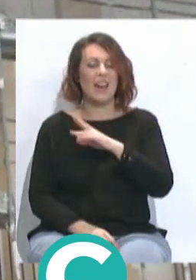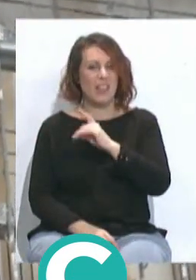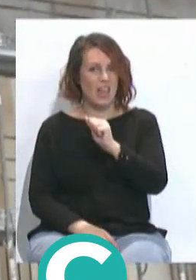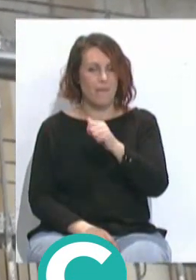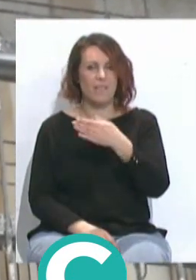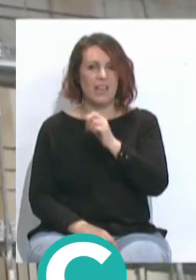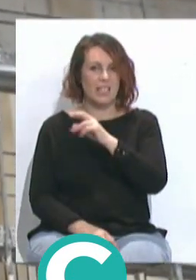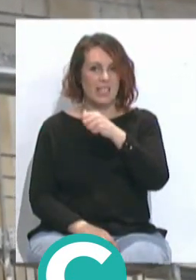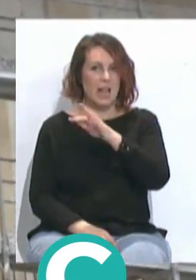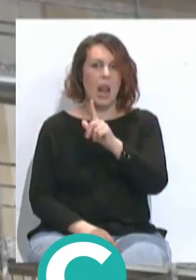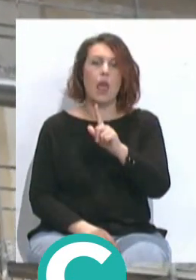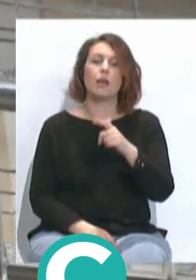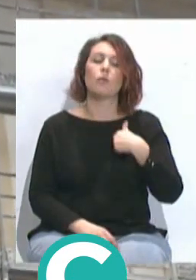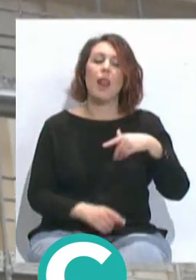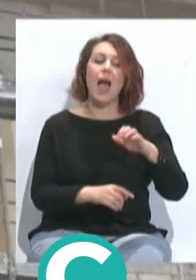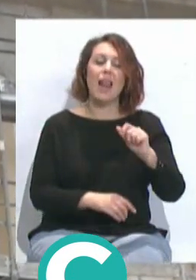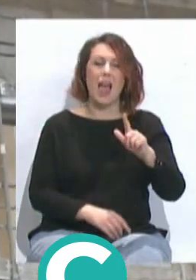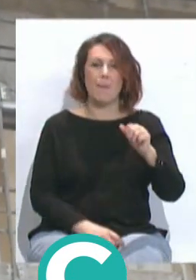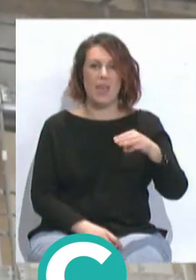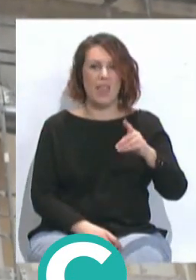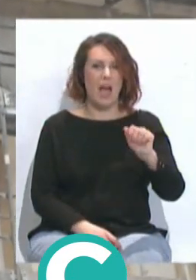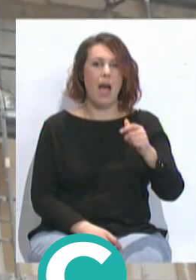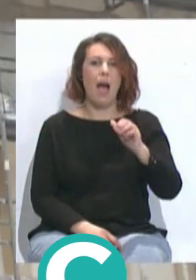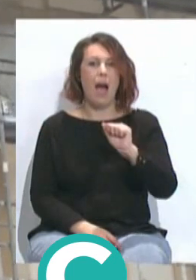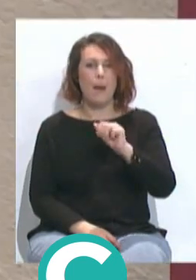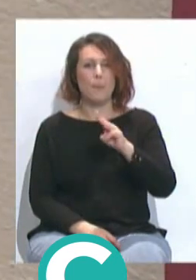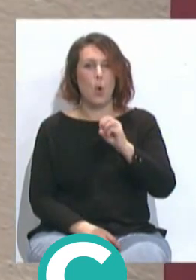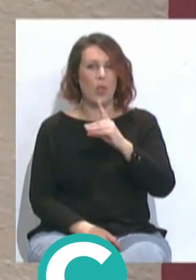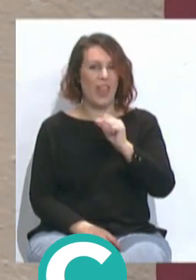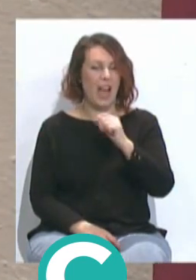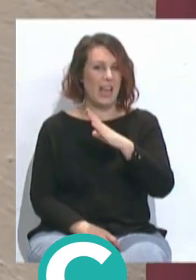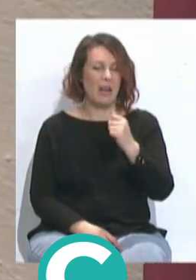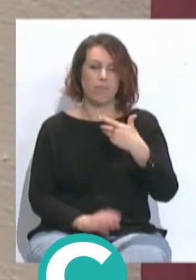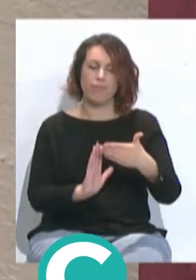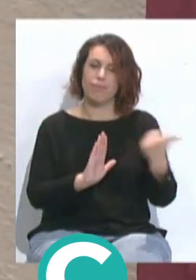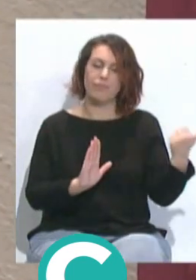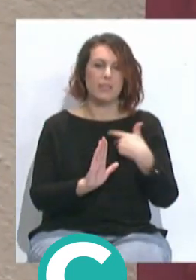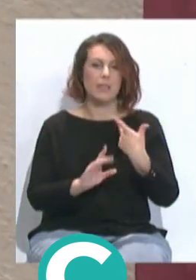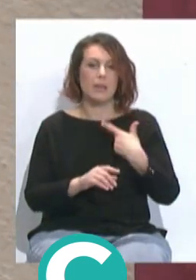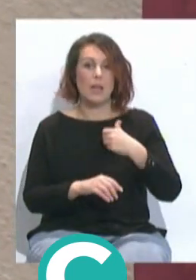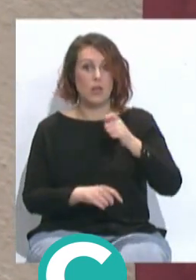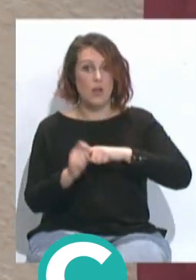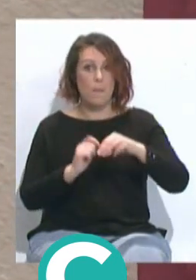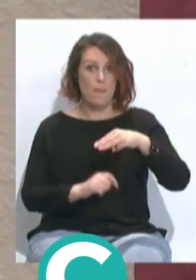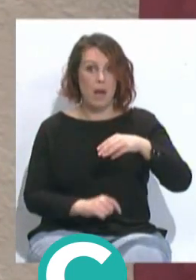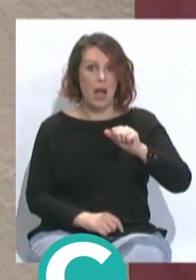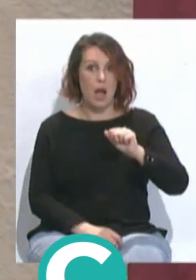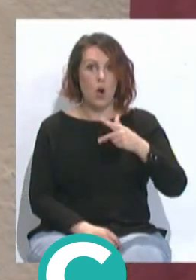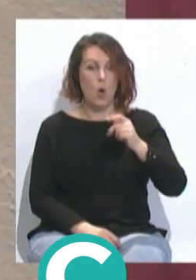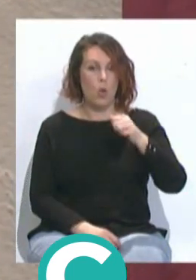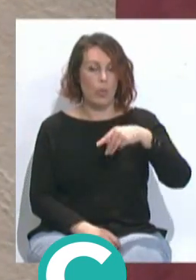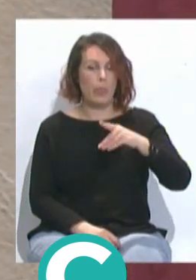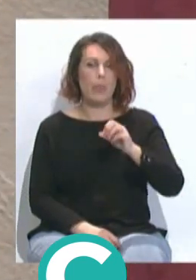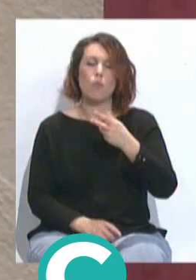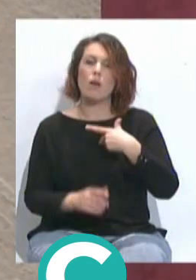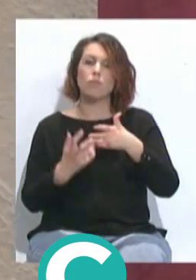sustituye al de Alameda Podaca el nombre propuesto por la asociación Macondo reconoce la lucha feminista de las gaditanas Amalia